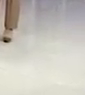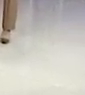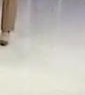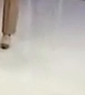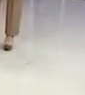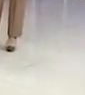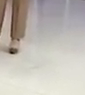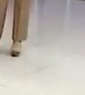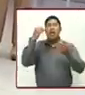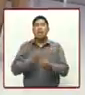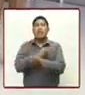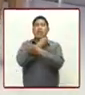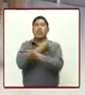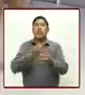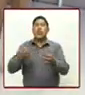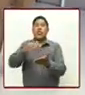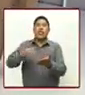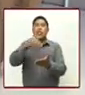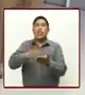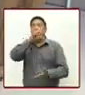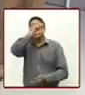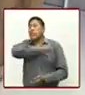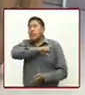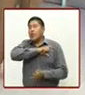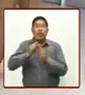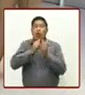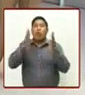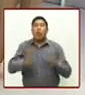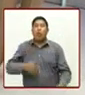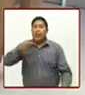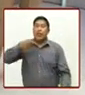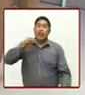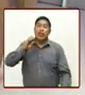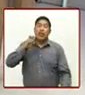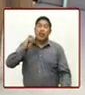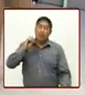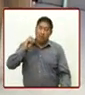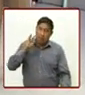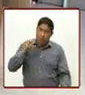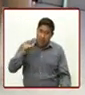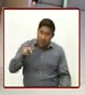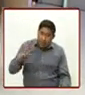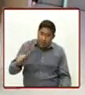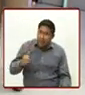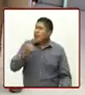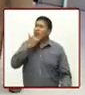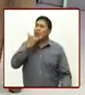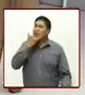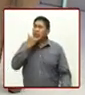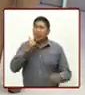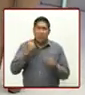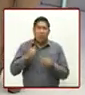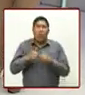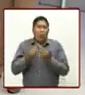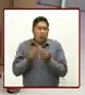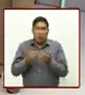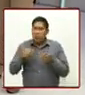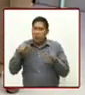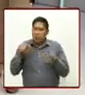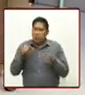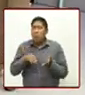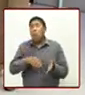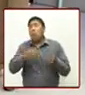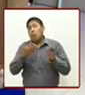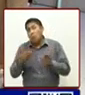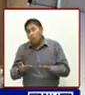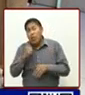Nuevamente en la Fuerza Especial de Lucha contra el Crimen con nuestra compañera Giovanna Cárdenas para tener mayores detalles con relación a las investigaciones sobre la